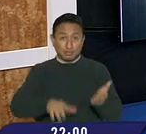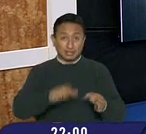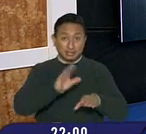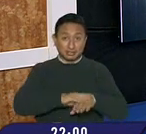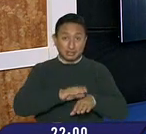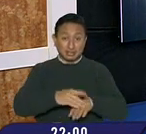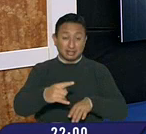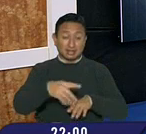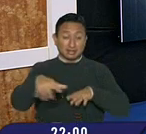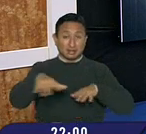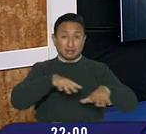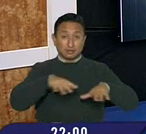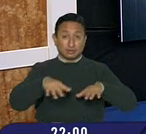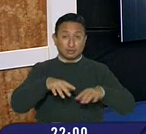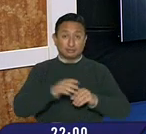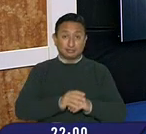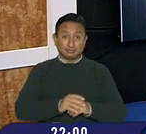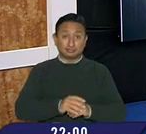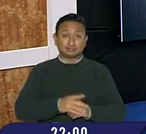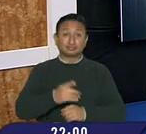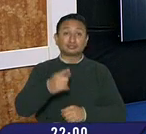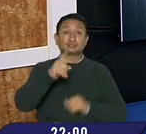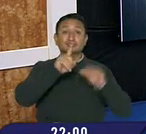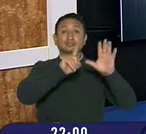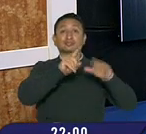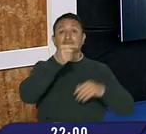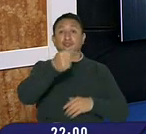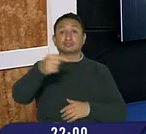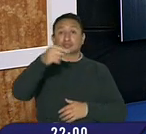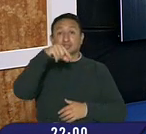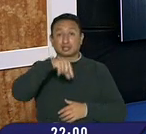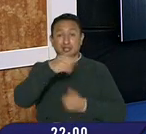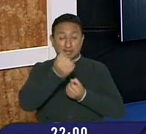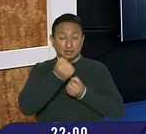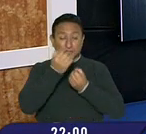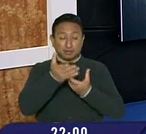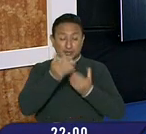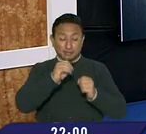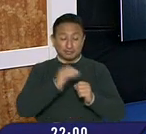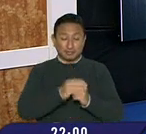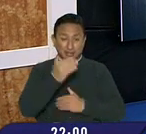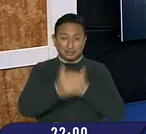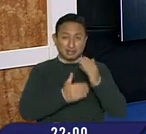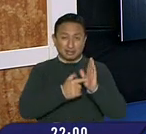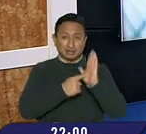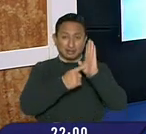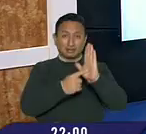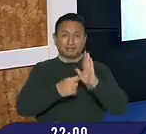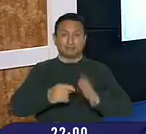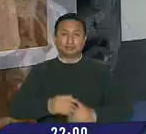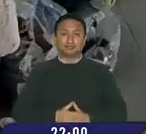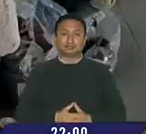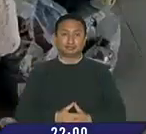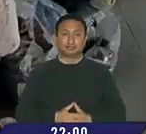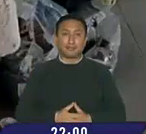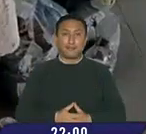de 6.0 a escala de Richter, ampliaremos esta información más adelante.